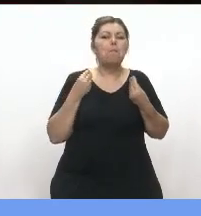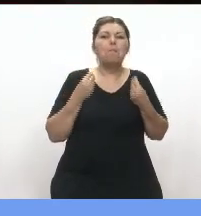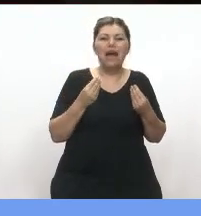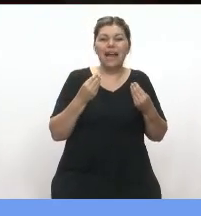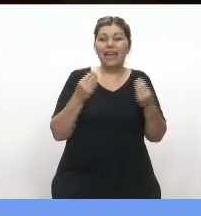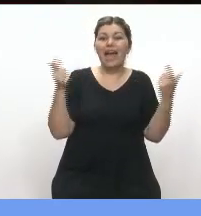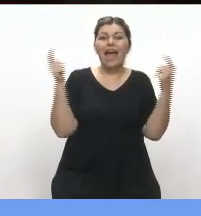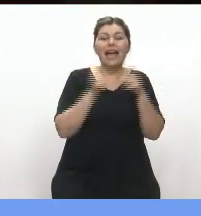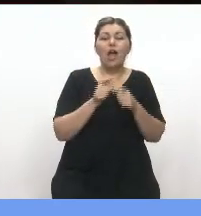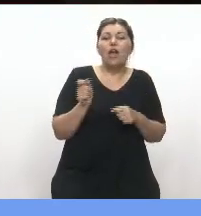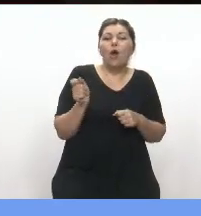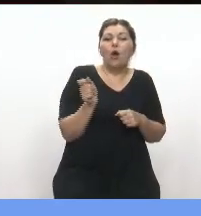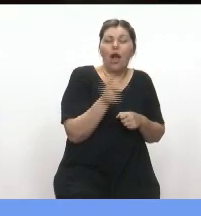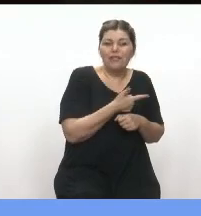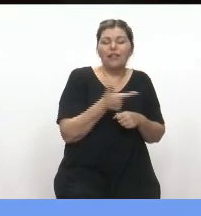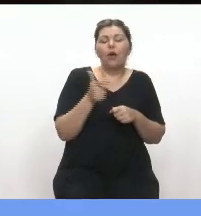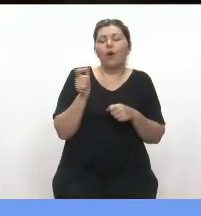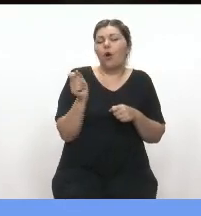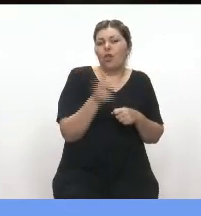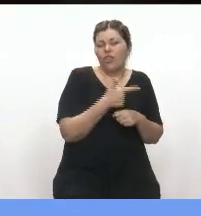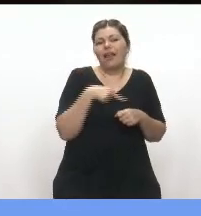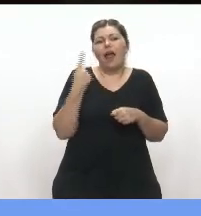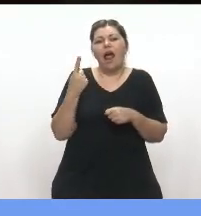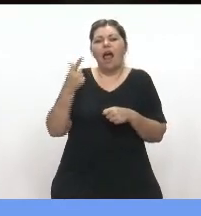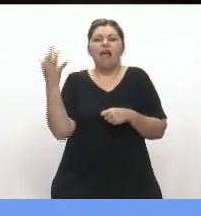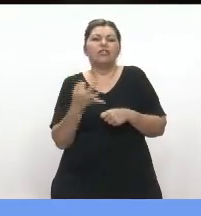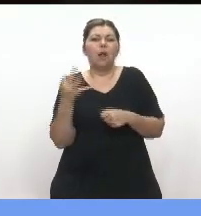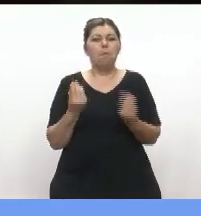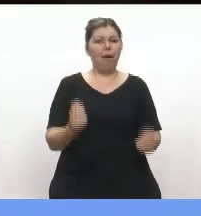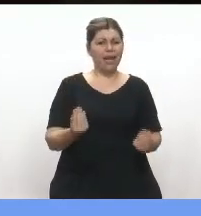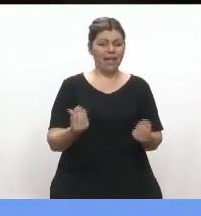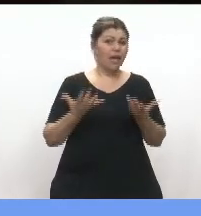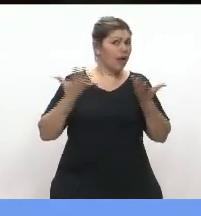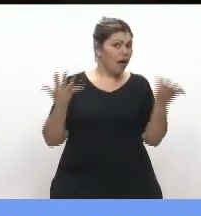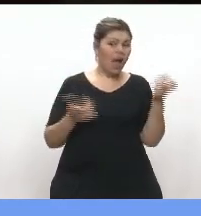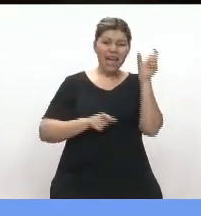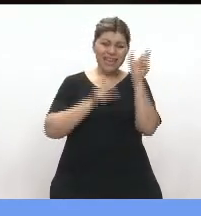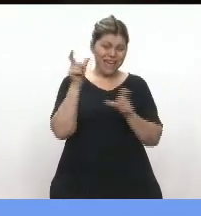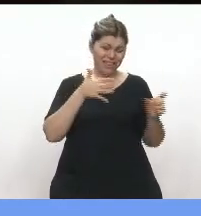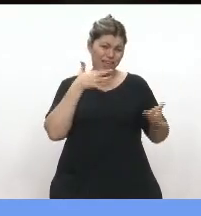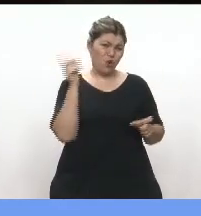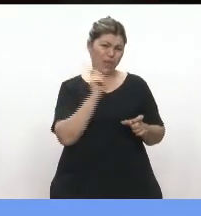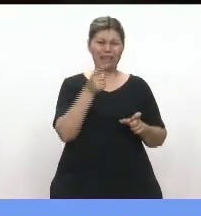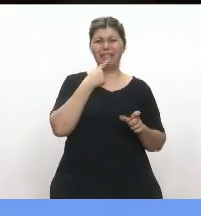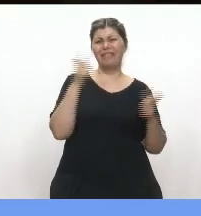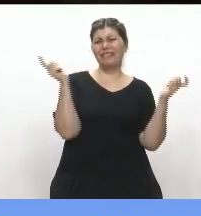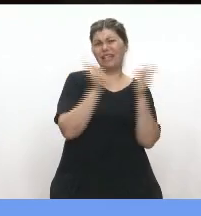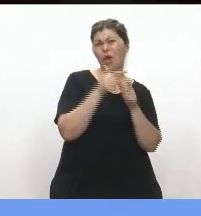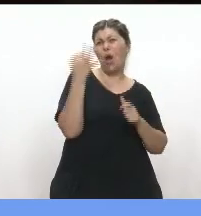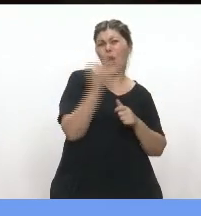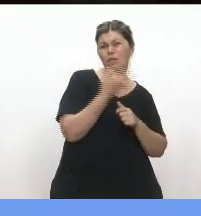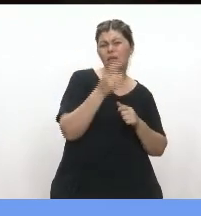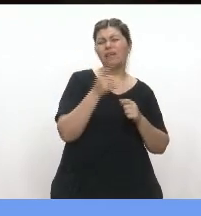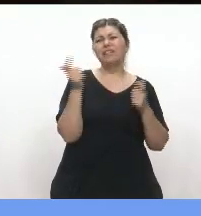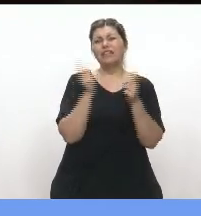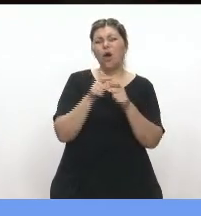las extraordinarias y para qué sirven las ordinarias. Y muchas veces dicen, ¿para qué quieren? La gente que no entiende te dice, ¿la ordinaria qué? ¿Y la extraordinaria? ¿Para qué quieren